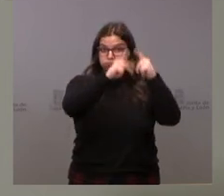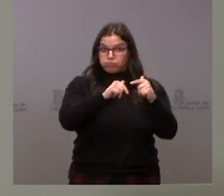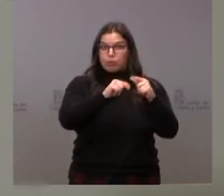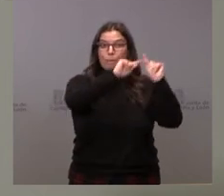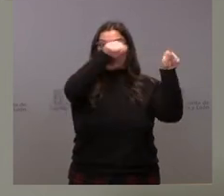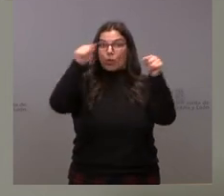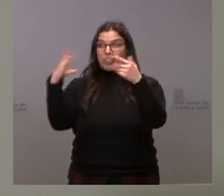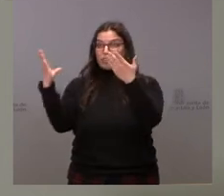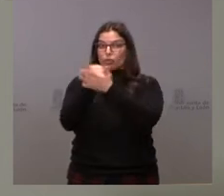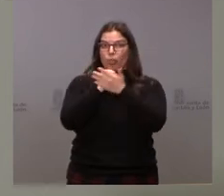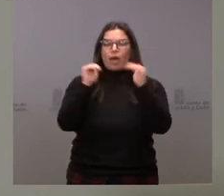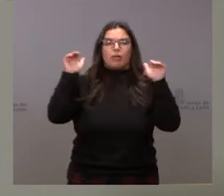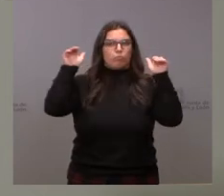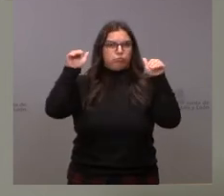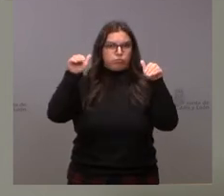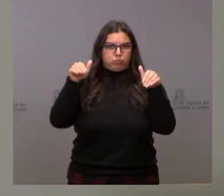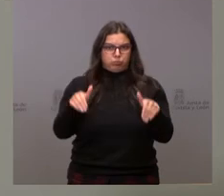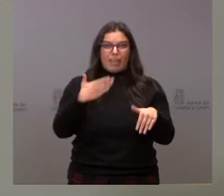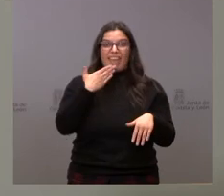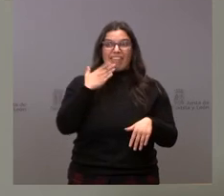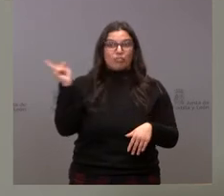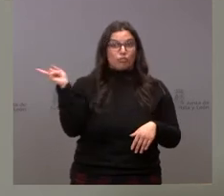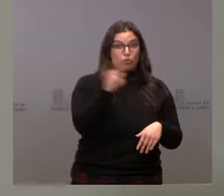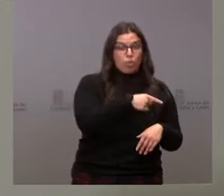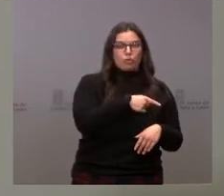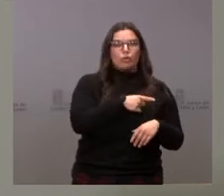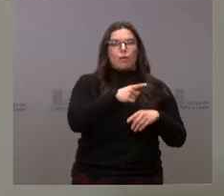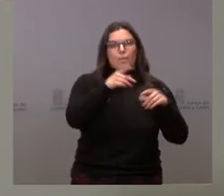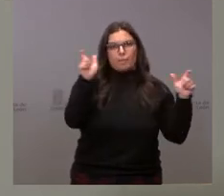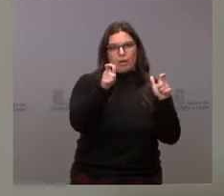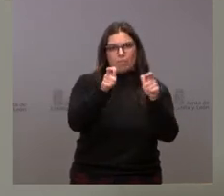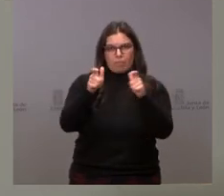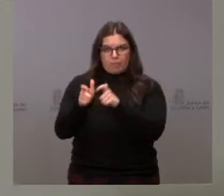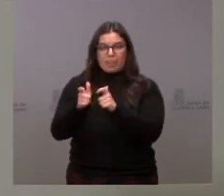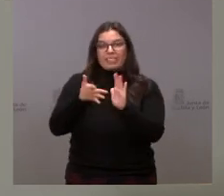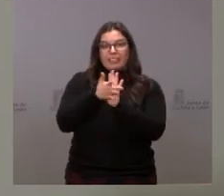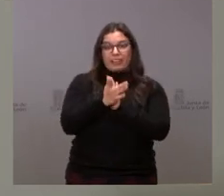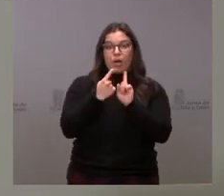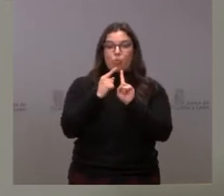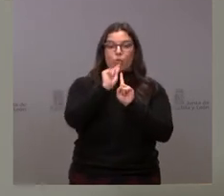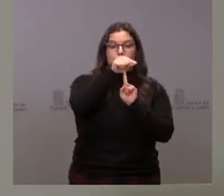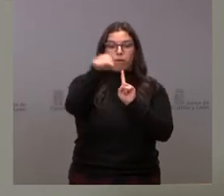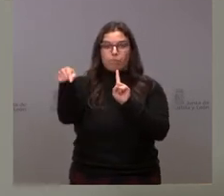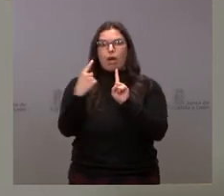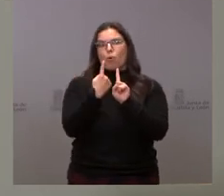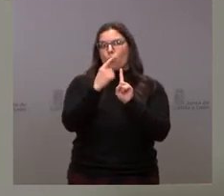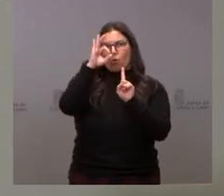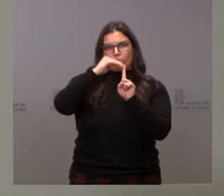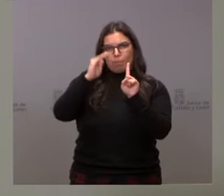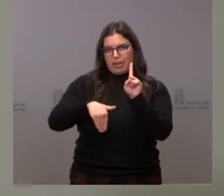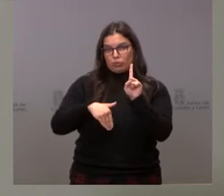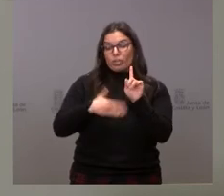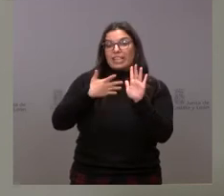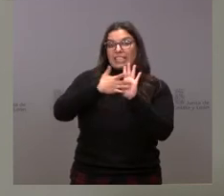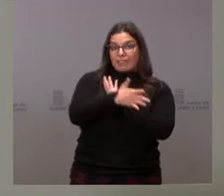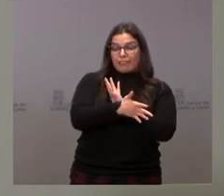y en todos los grupos de edad de este modo el número reproductivo seman básico se mantiene por debajo de 1 por lo que los